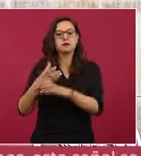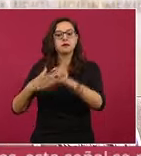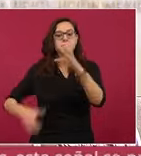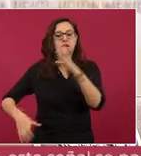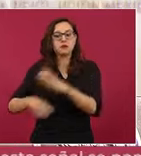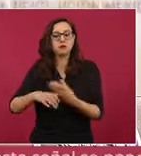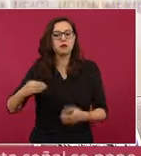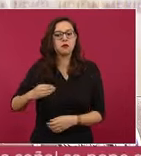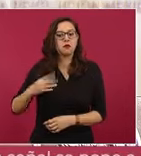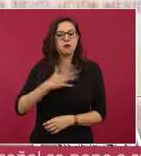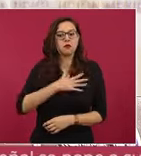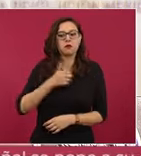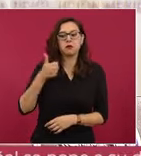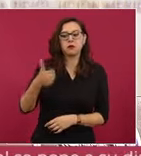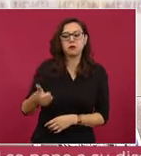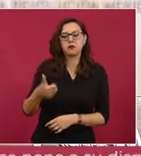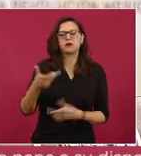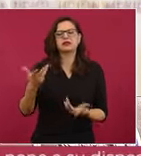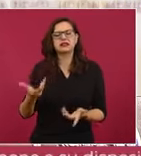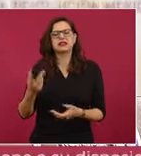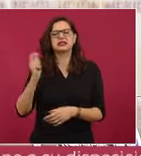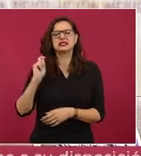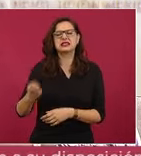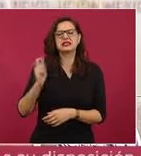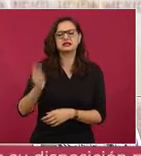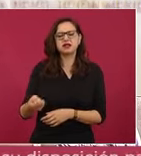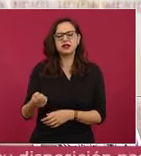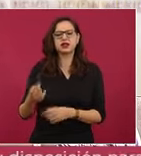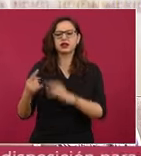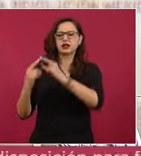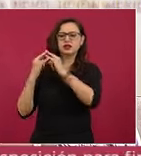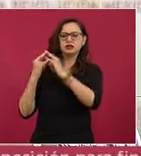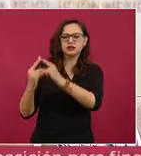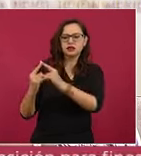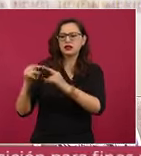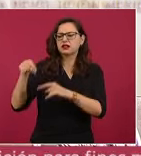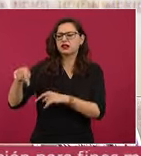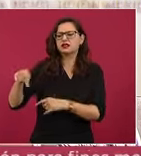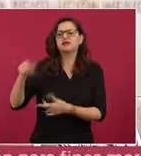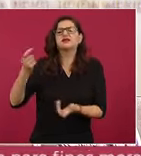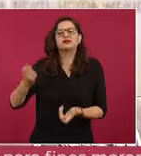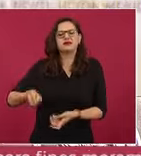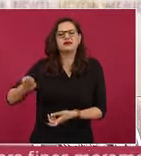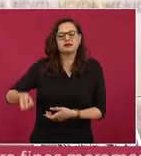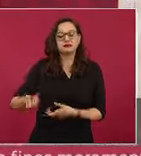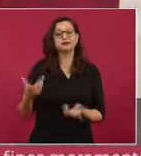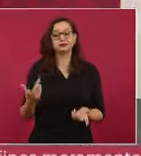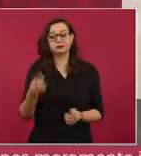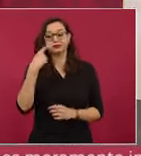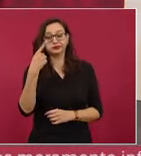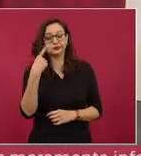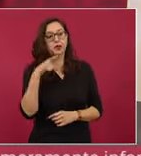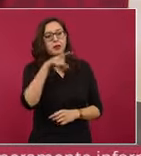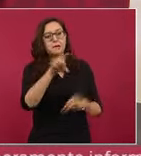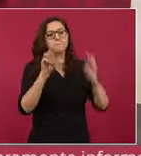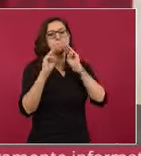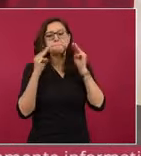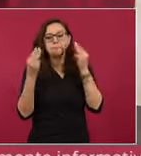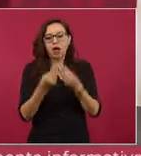todo lo que se confisca por contrabando, todo lo que